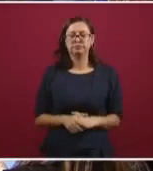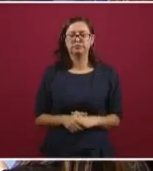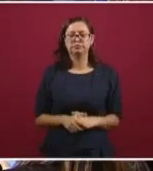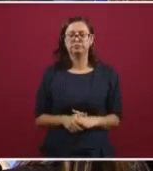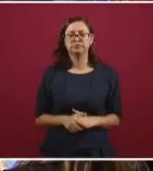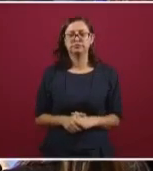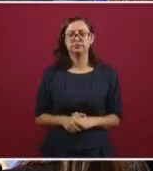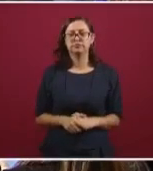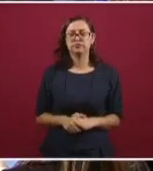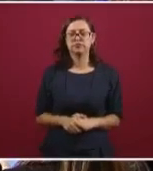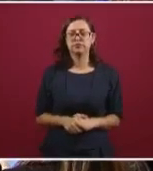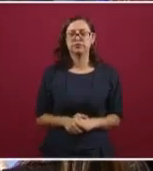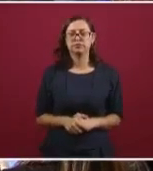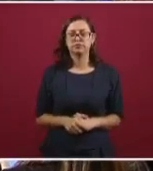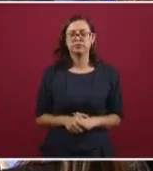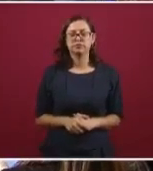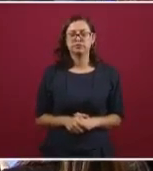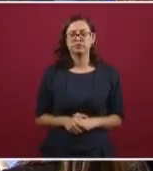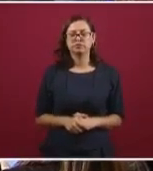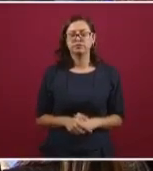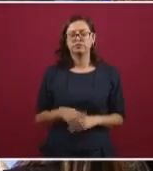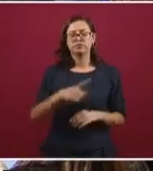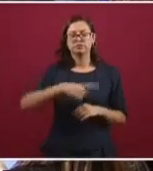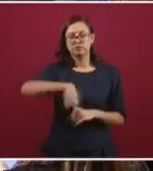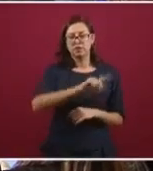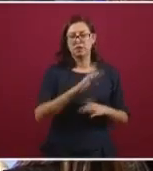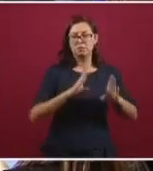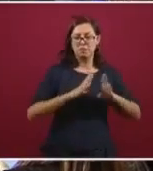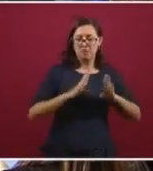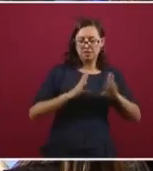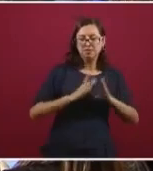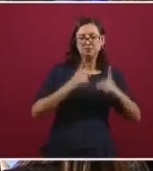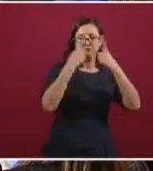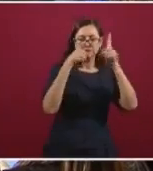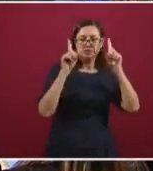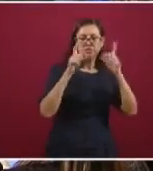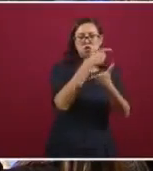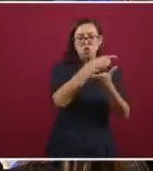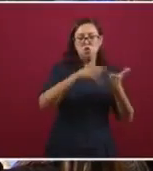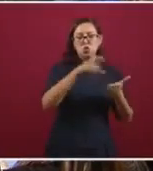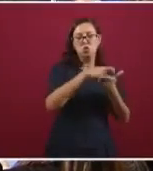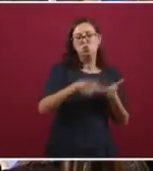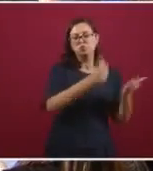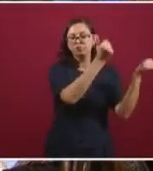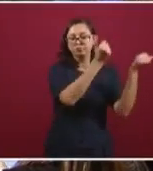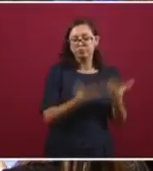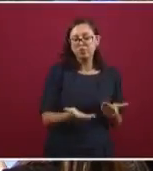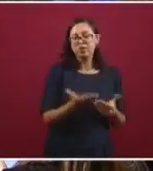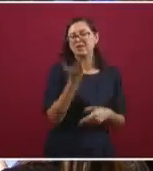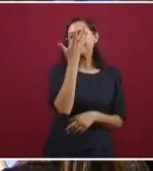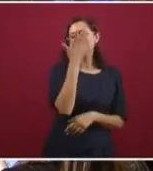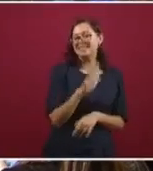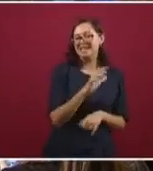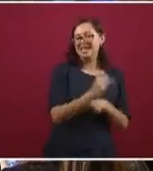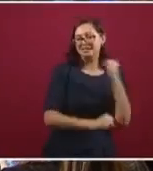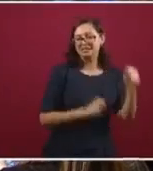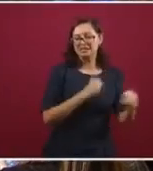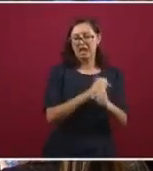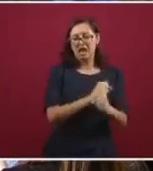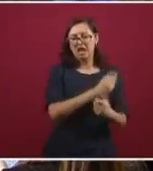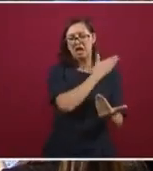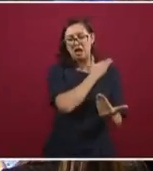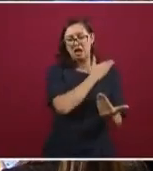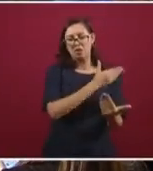Son las armas que han sido adquiridas por Fuerzas Armadas en un periodo de 10 años.